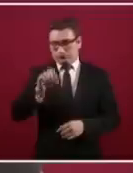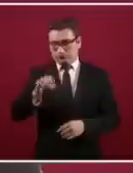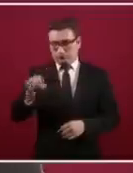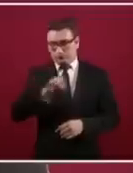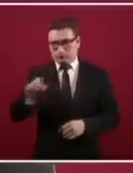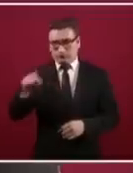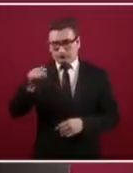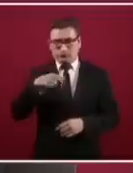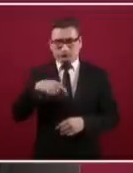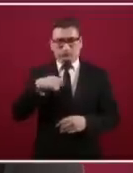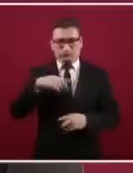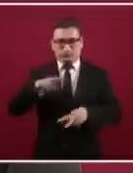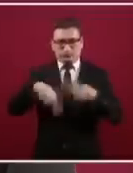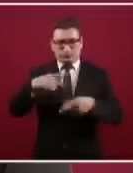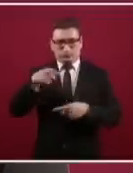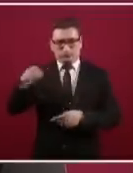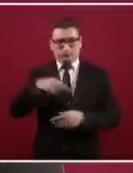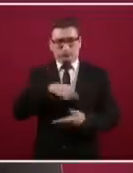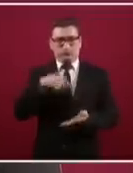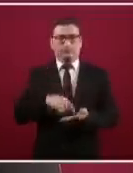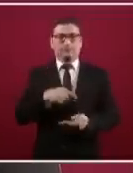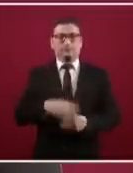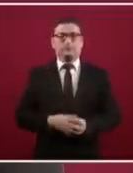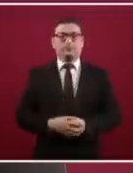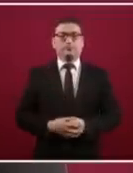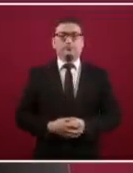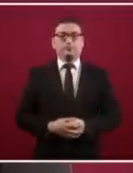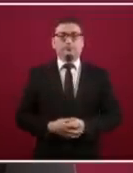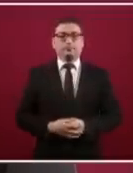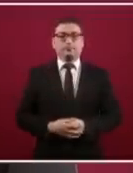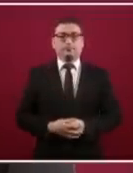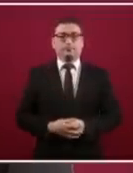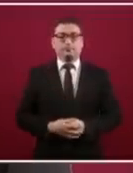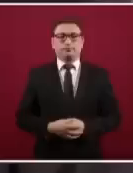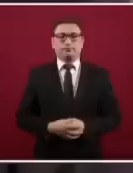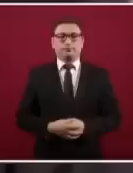voy a eso básicamente y no me estoy